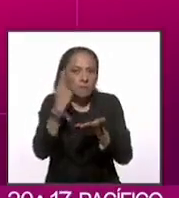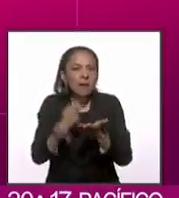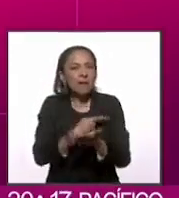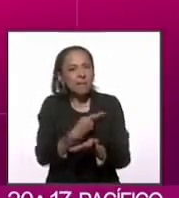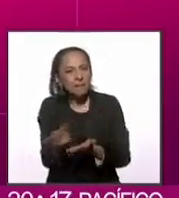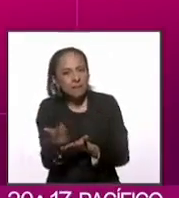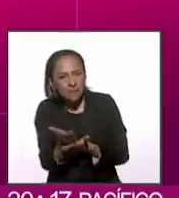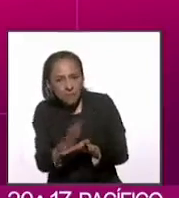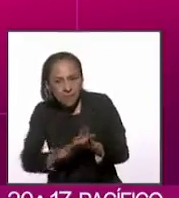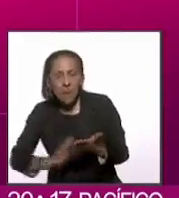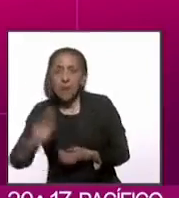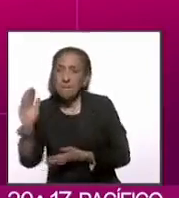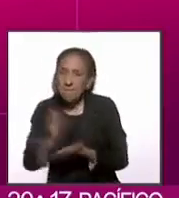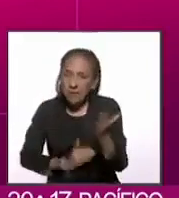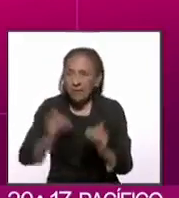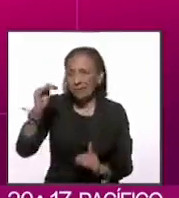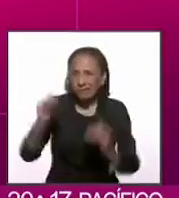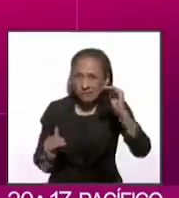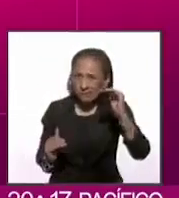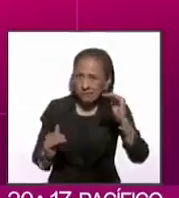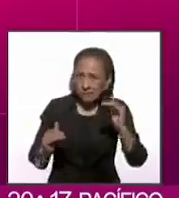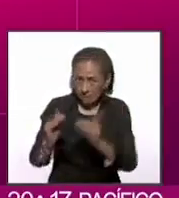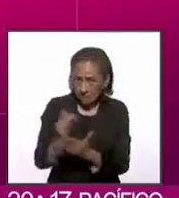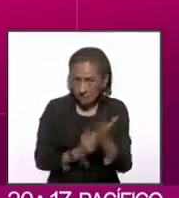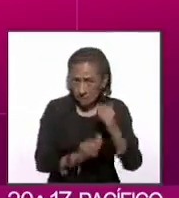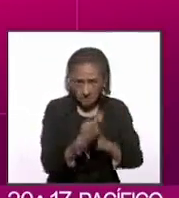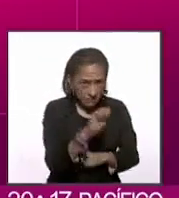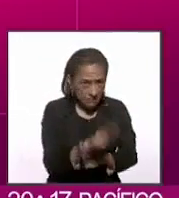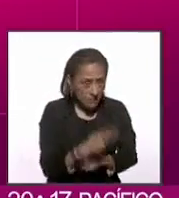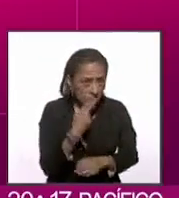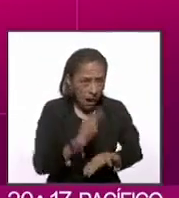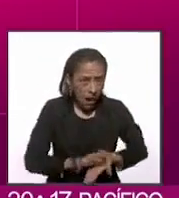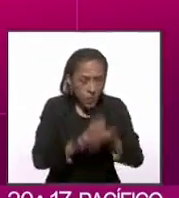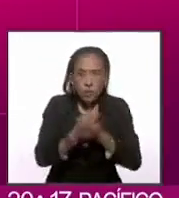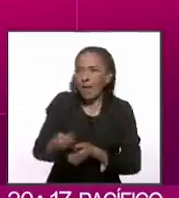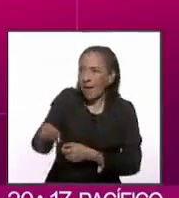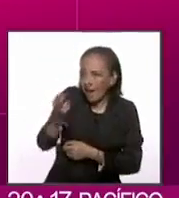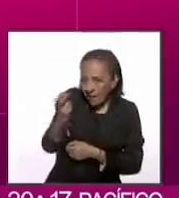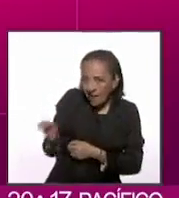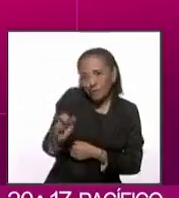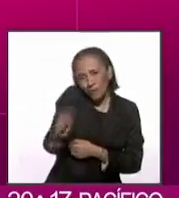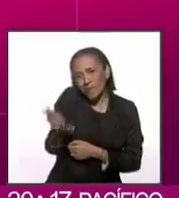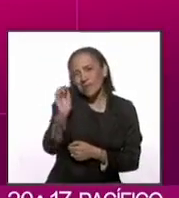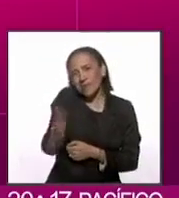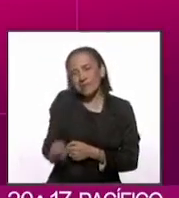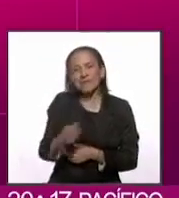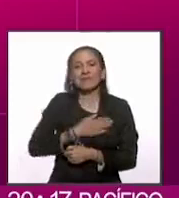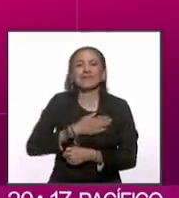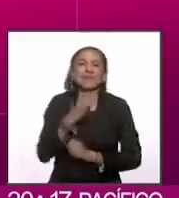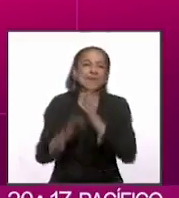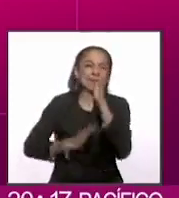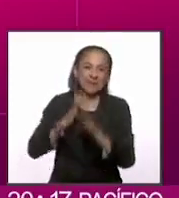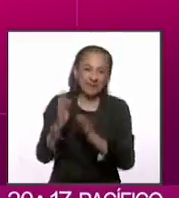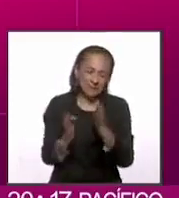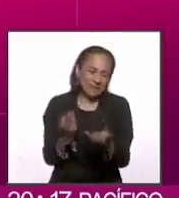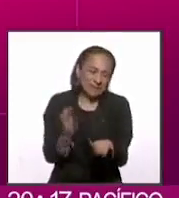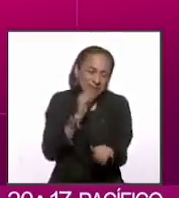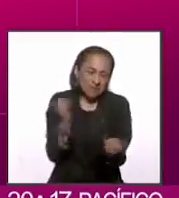desigualdad. Así es, también esa es la otra buena noticia. Lo que estamos viendo, pues, es una reducción